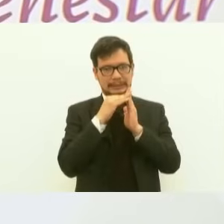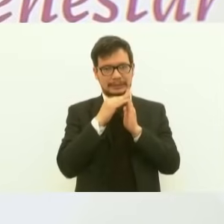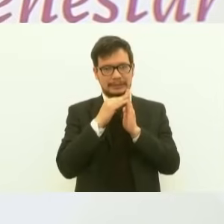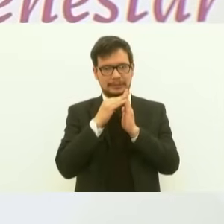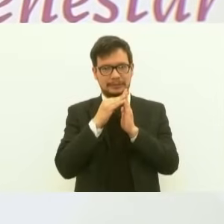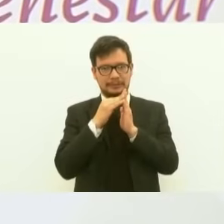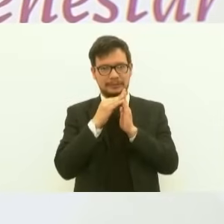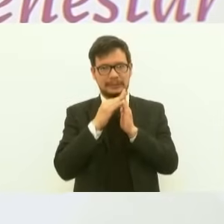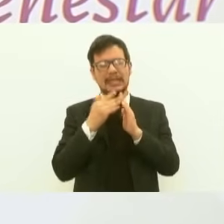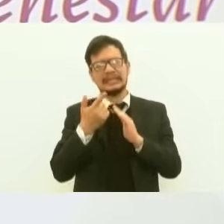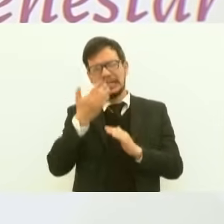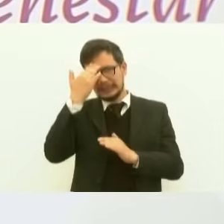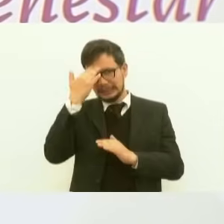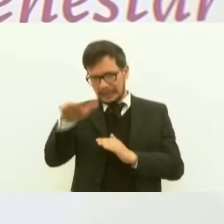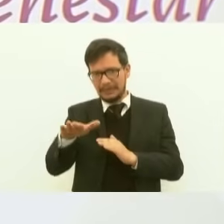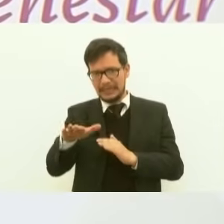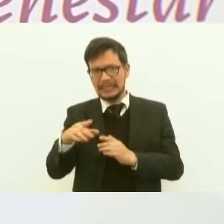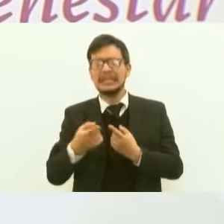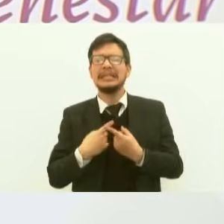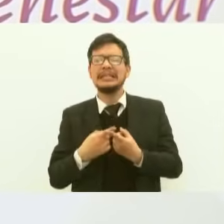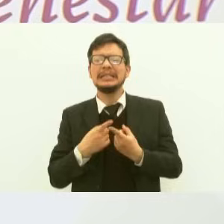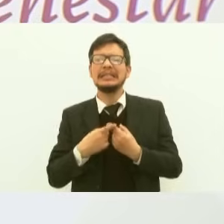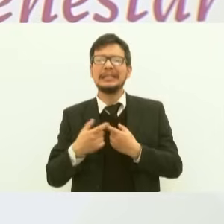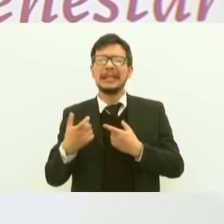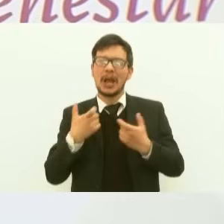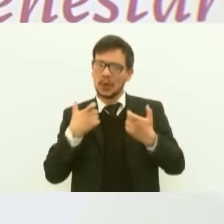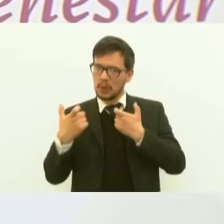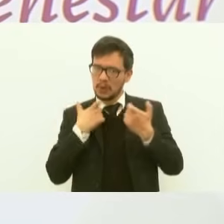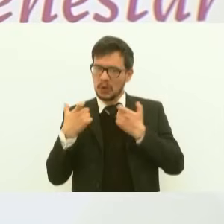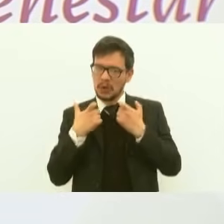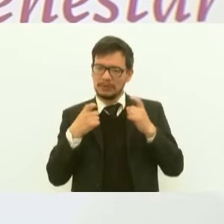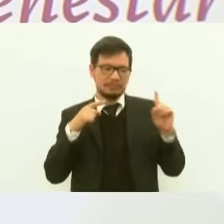¿Y saben quién maneja ese presupuesto? Ese joven.